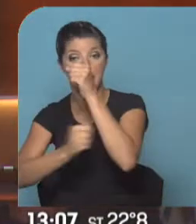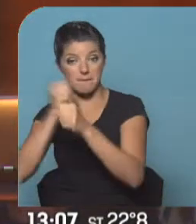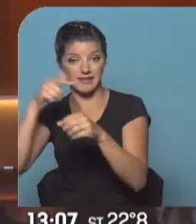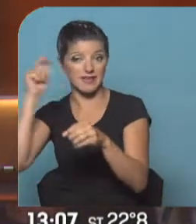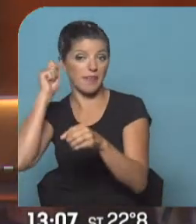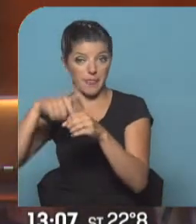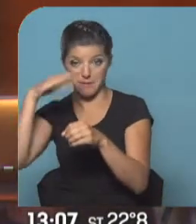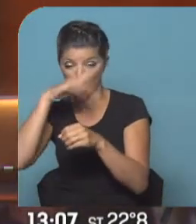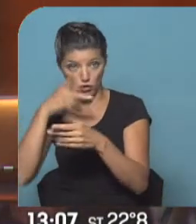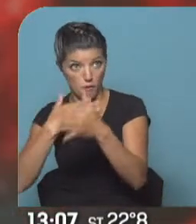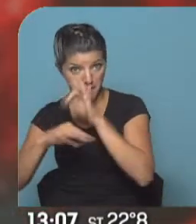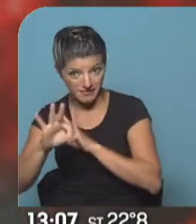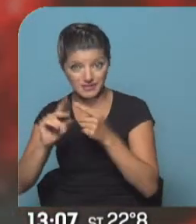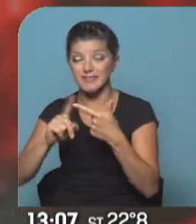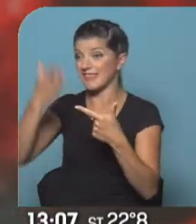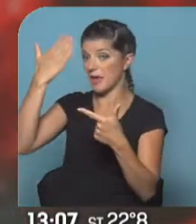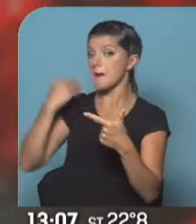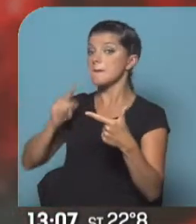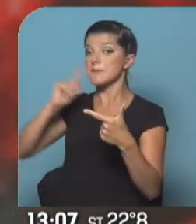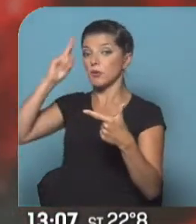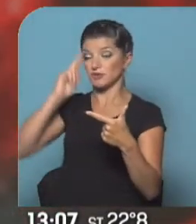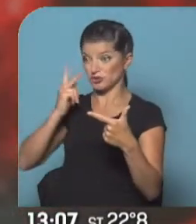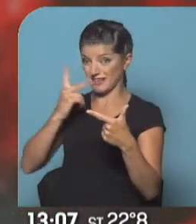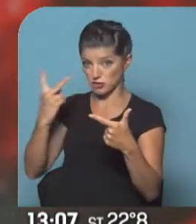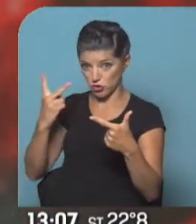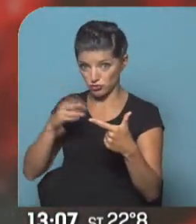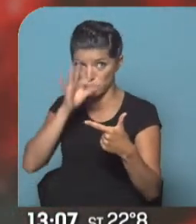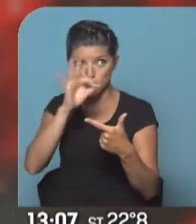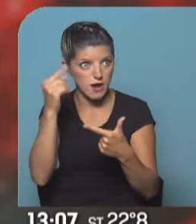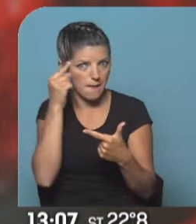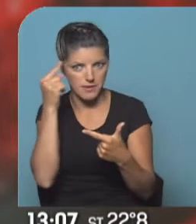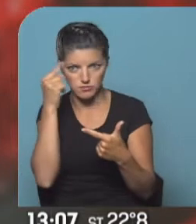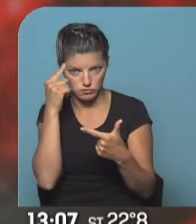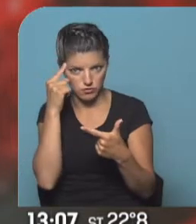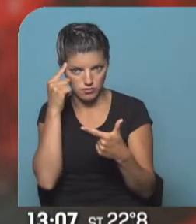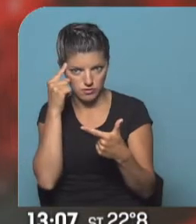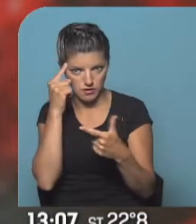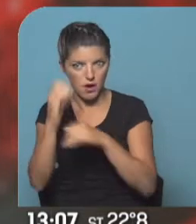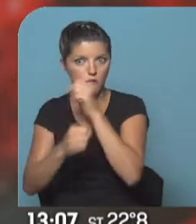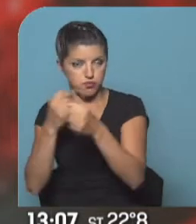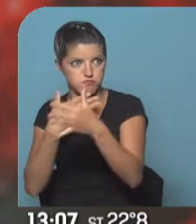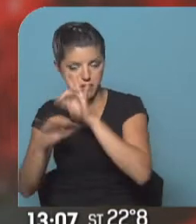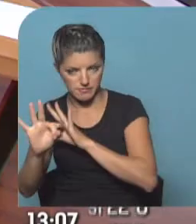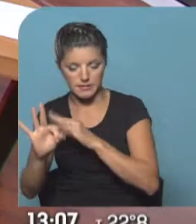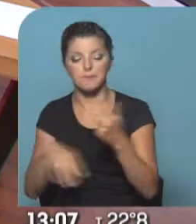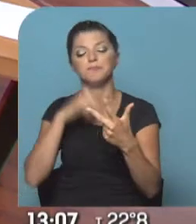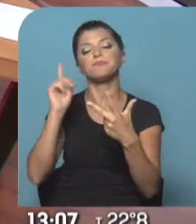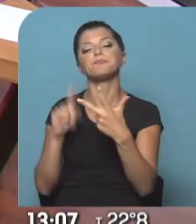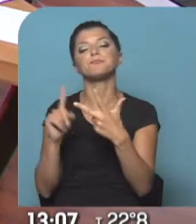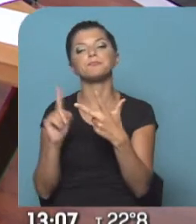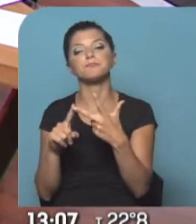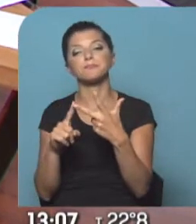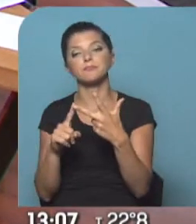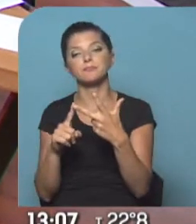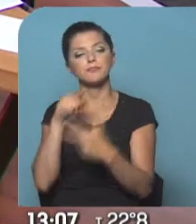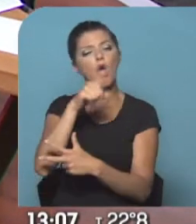desde 1932 que gobierna la Casa Saud no se había visto ni parecía que se iba a ver. Y 3, esta decisión